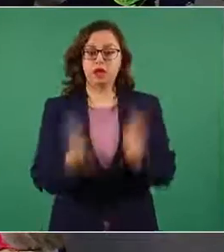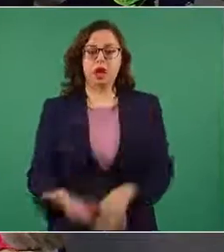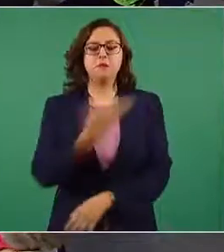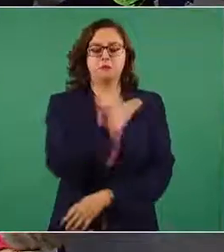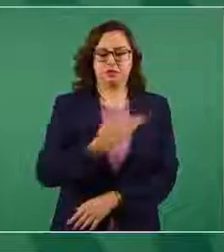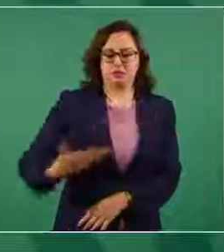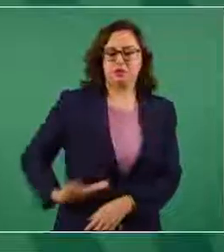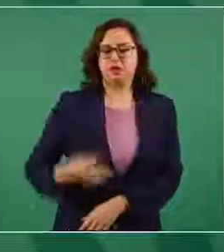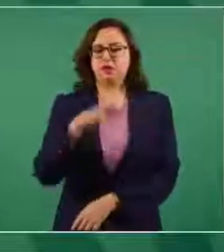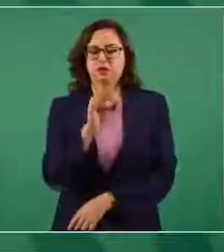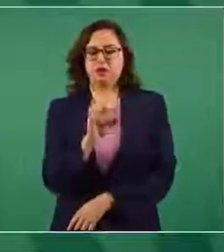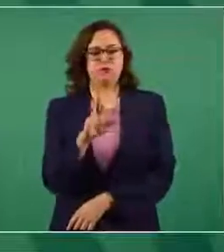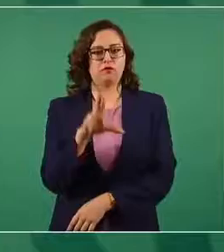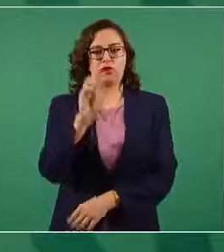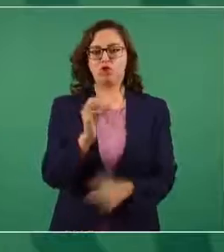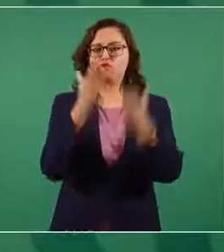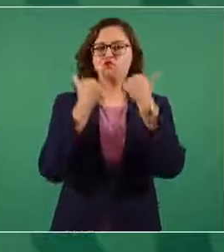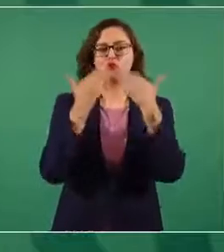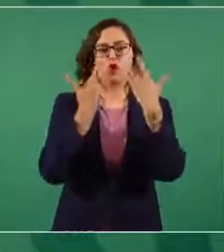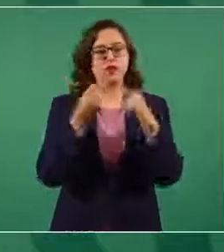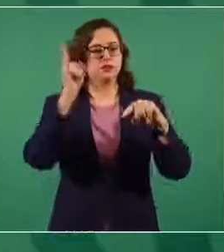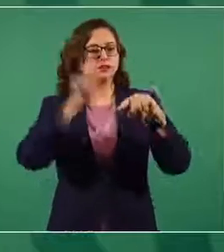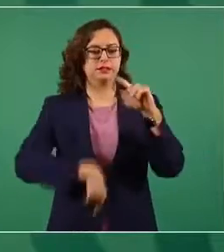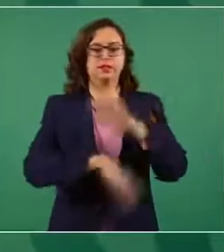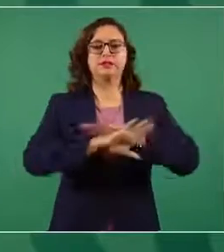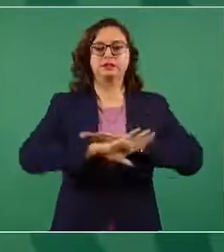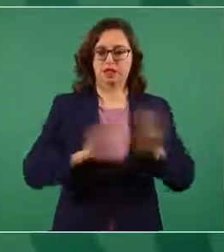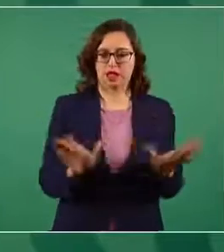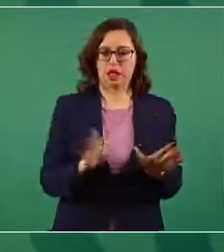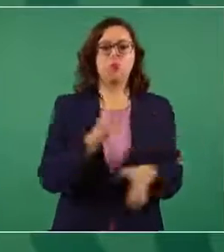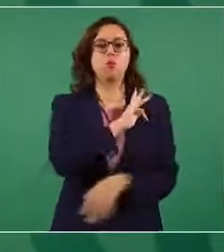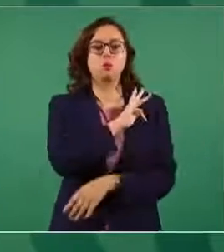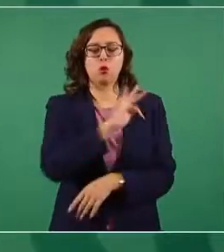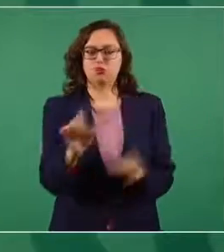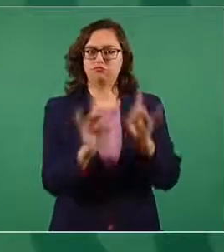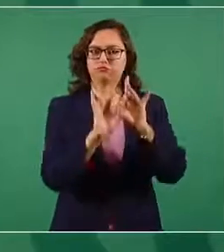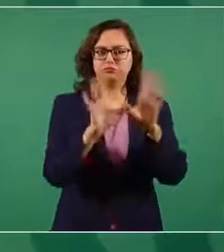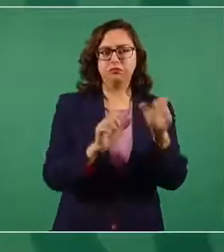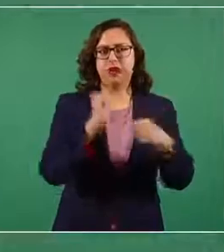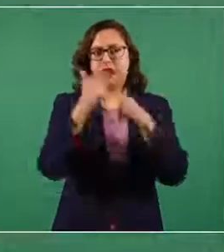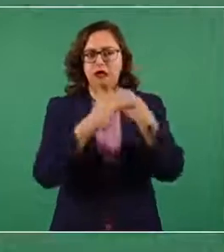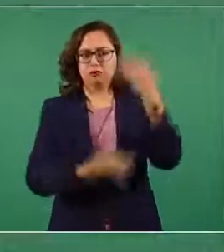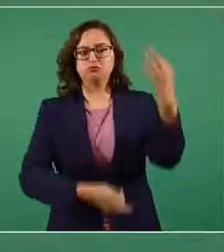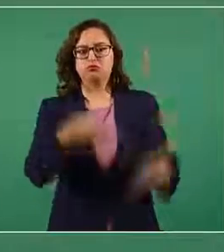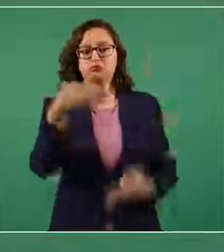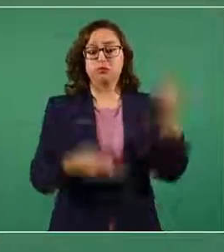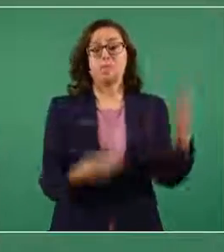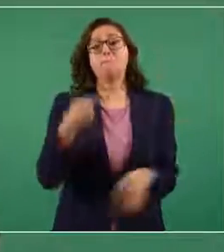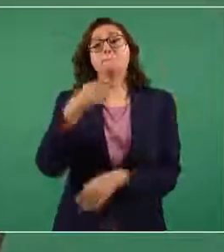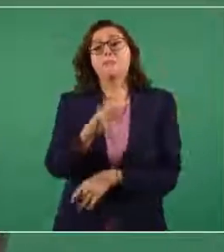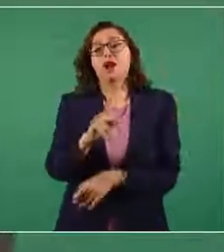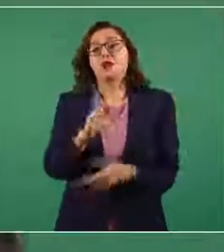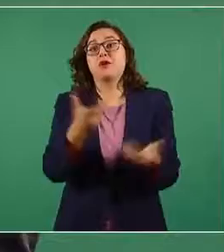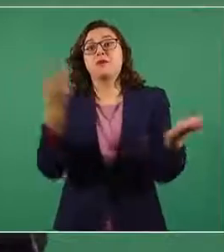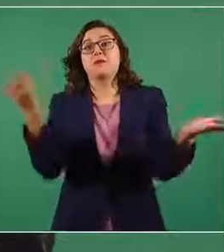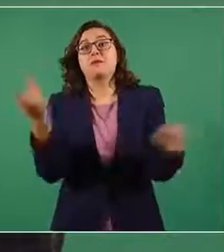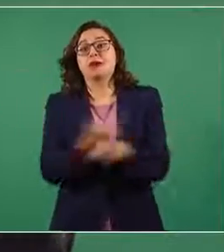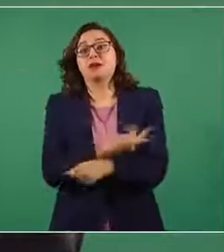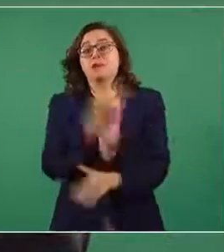ley reglamentaria. Y lo mismo. ¿Sí? Ayer